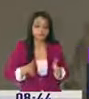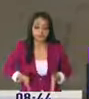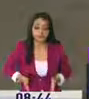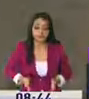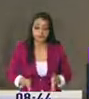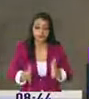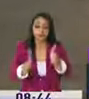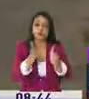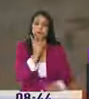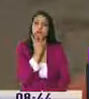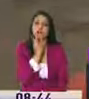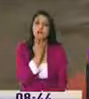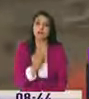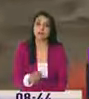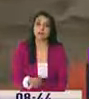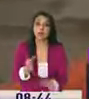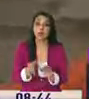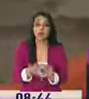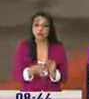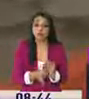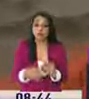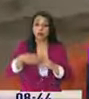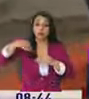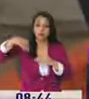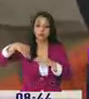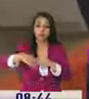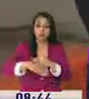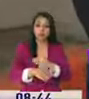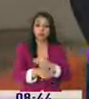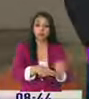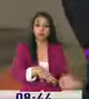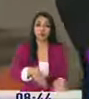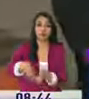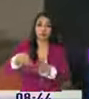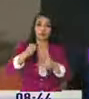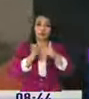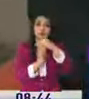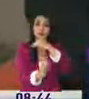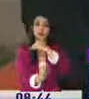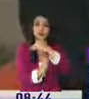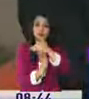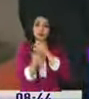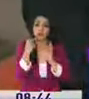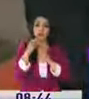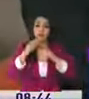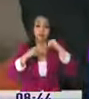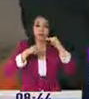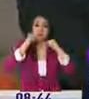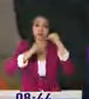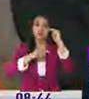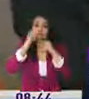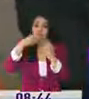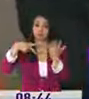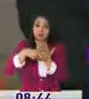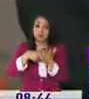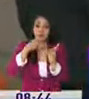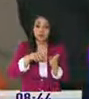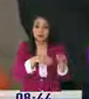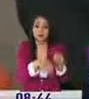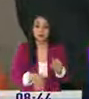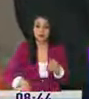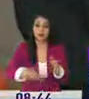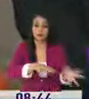Eloy Alfaro se ubica la boquilla de salida de la rampa de vaciado de la estación. Ya sabemos que cuando construimos las estaciones de metro necesitamos una rampa para ir vaciando